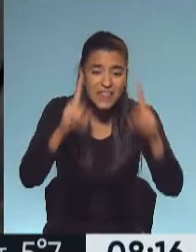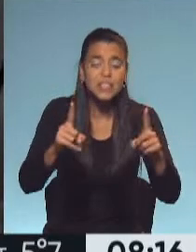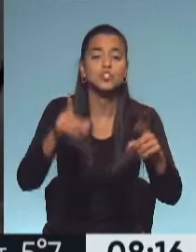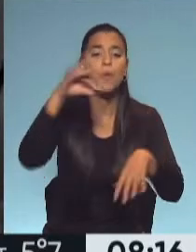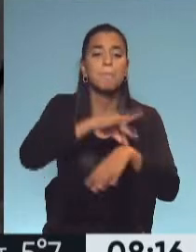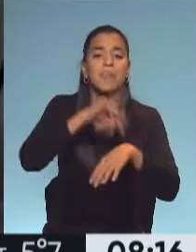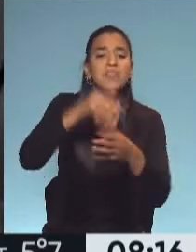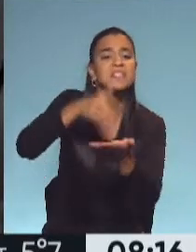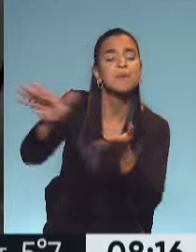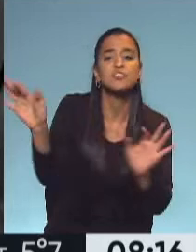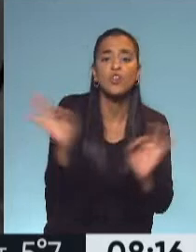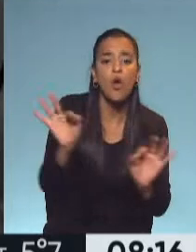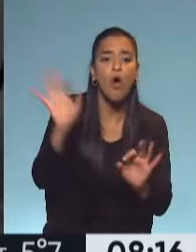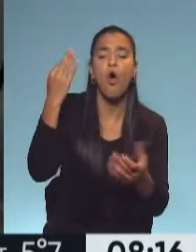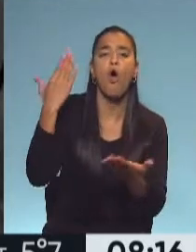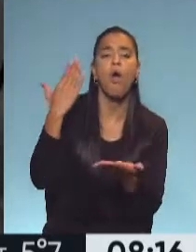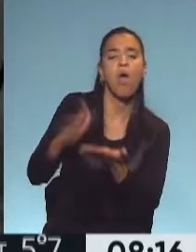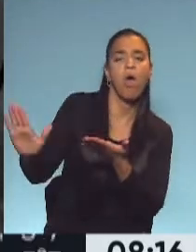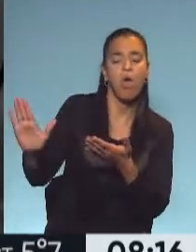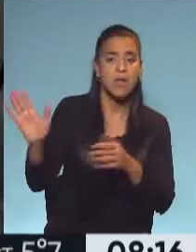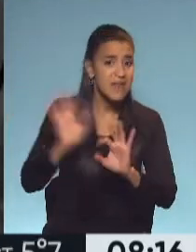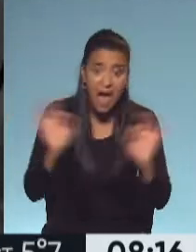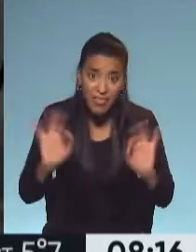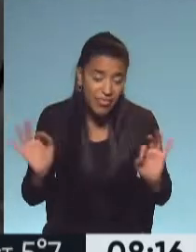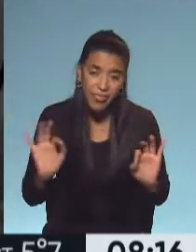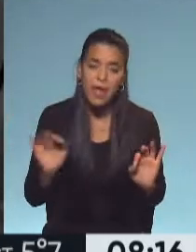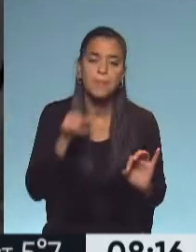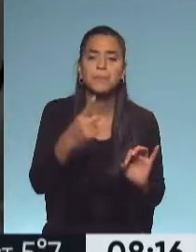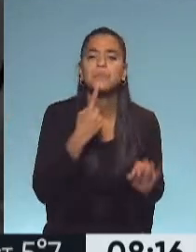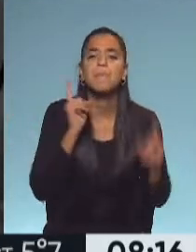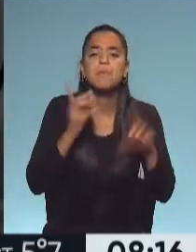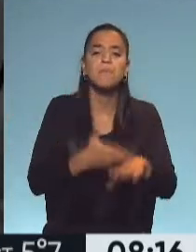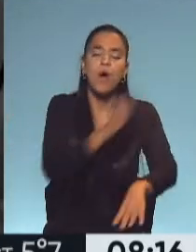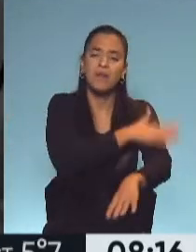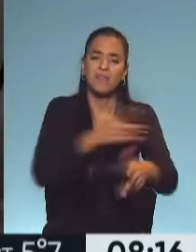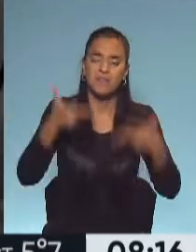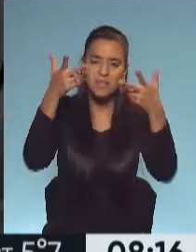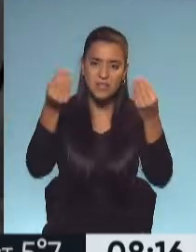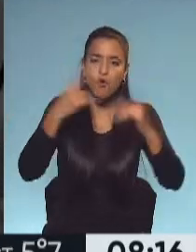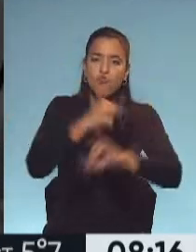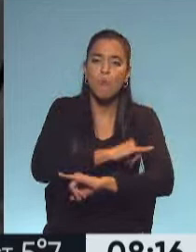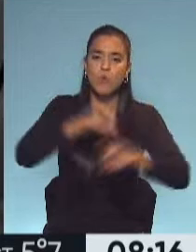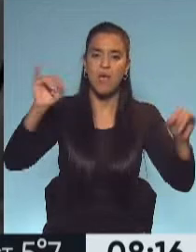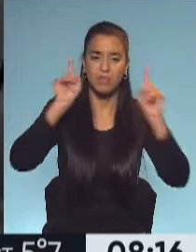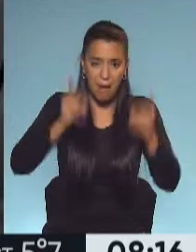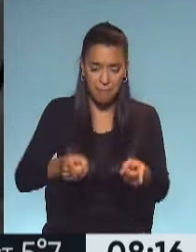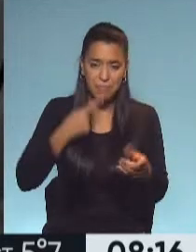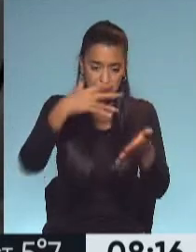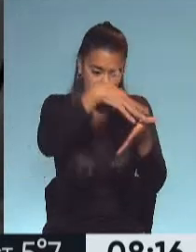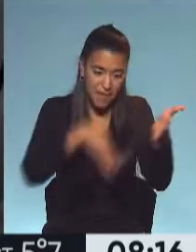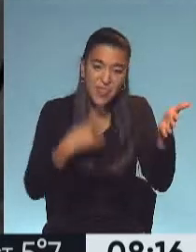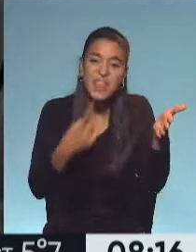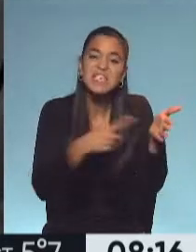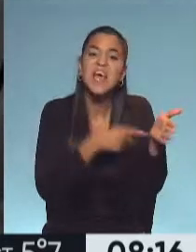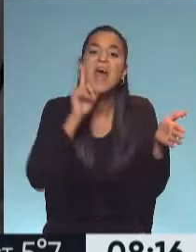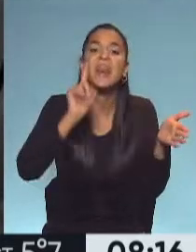sin discriminación o interferencia. Haciendo referencia a esto de lo que estábamos hablando en el comunicado, también habla de los